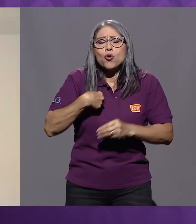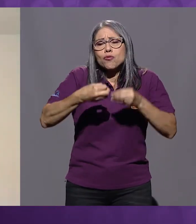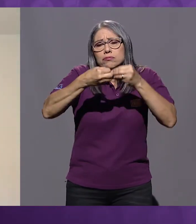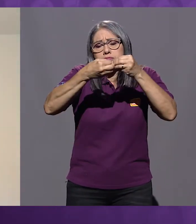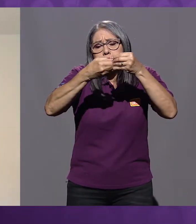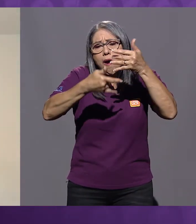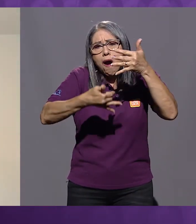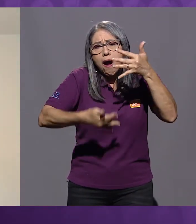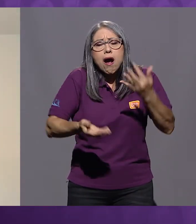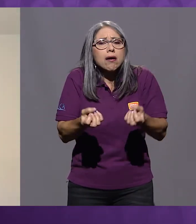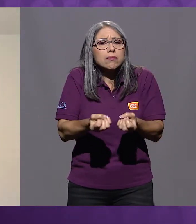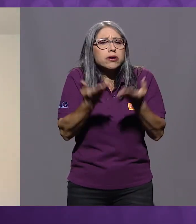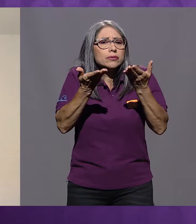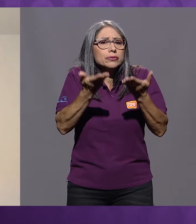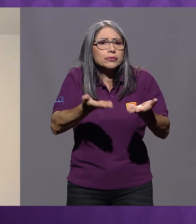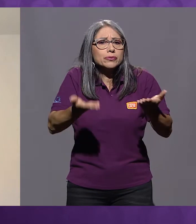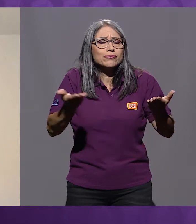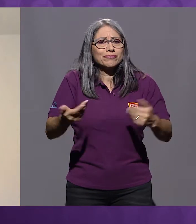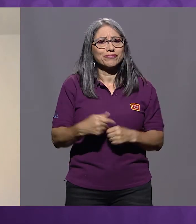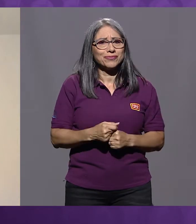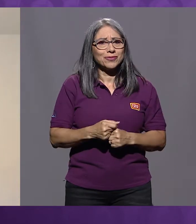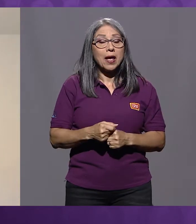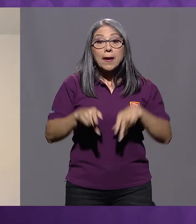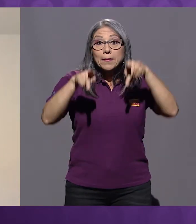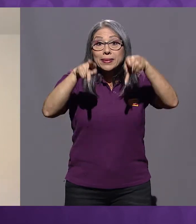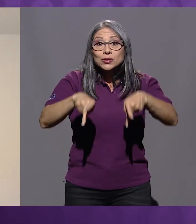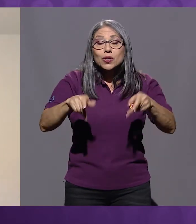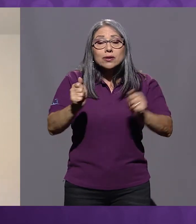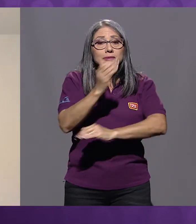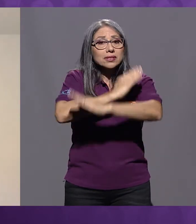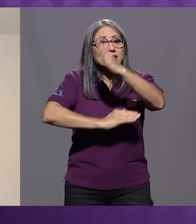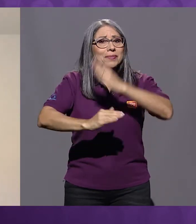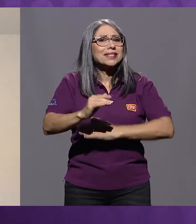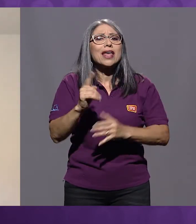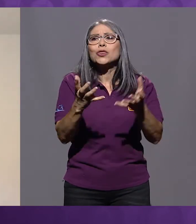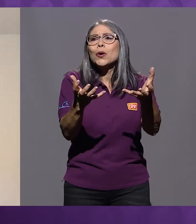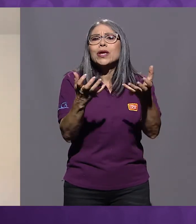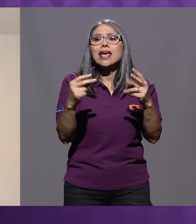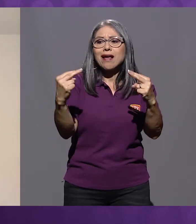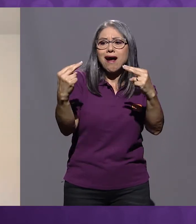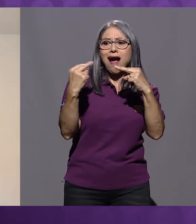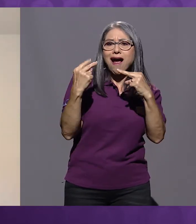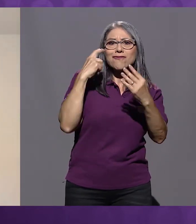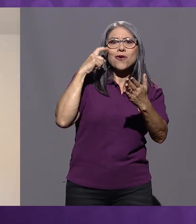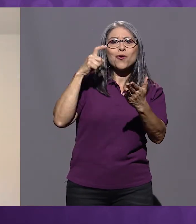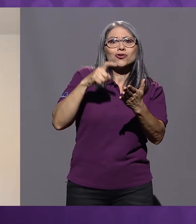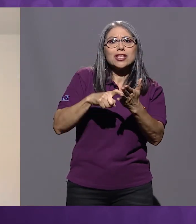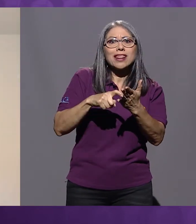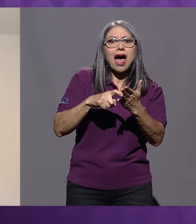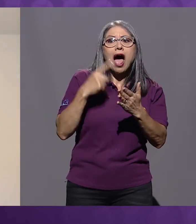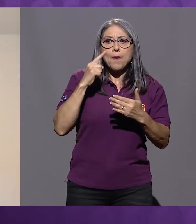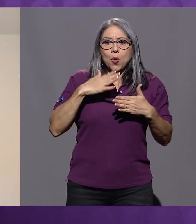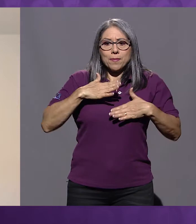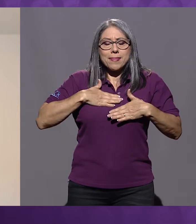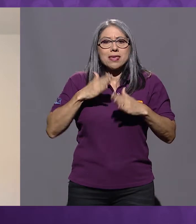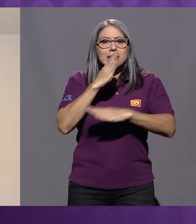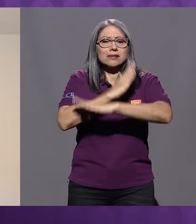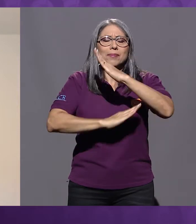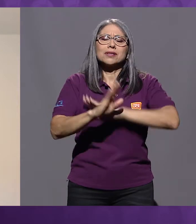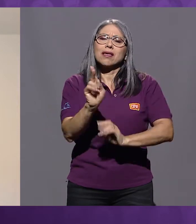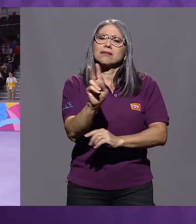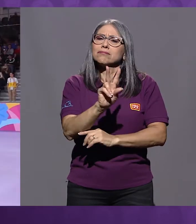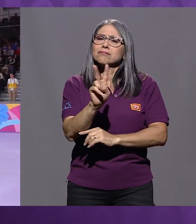cosas, y uno no pretende, una persona con discapacidad no pretende ser reconocida simplemente porque tiene una